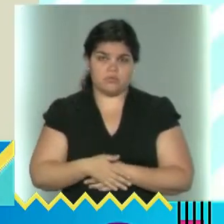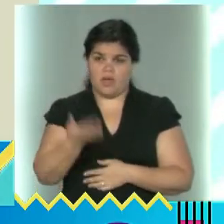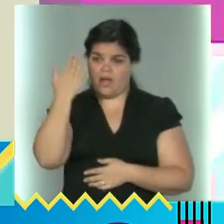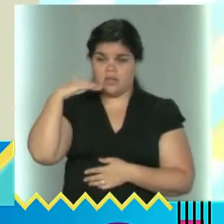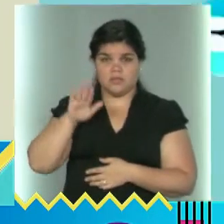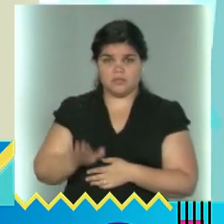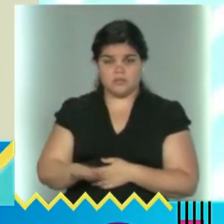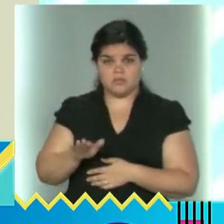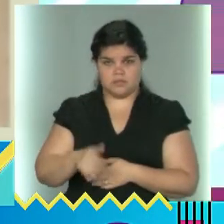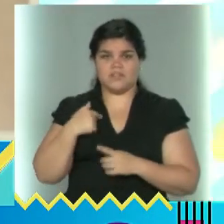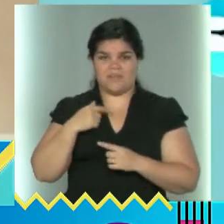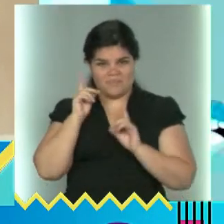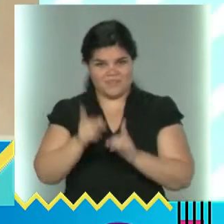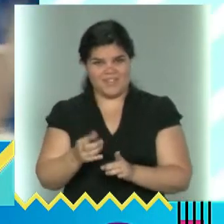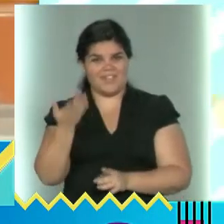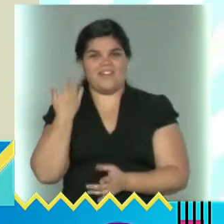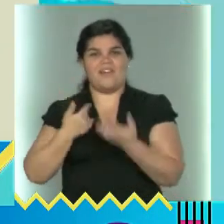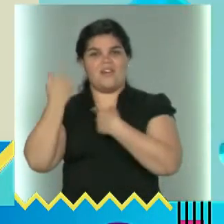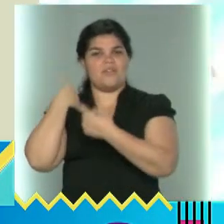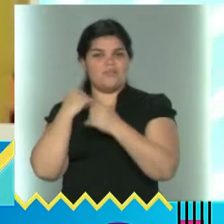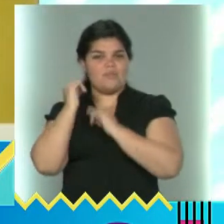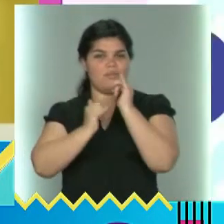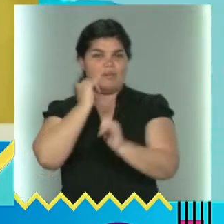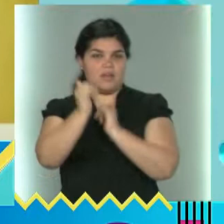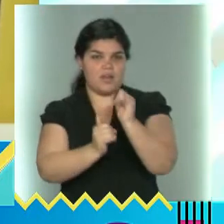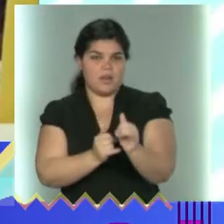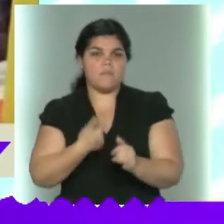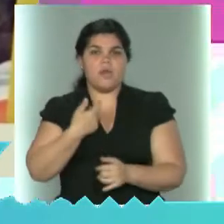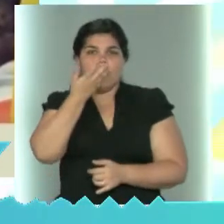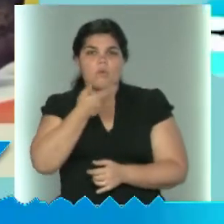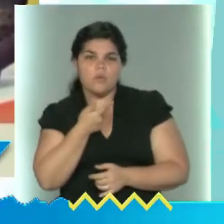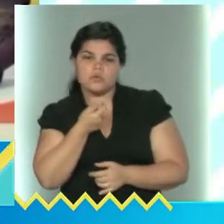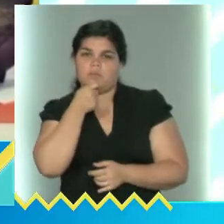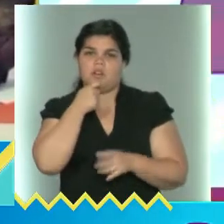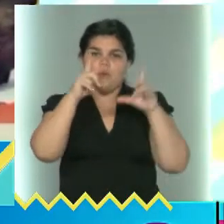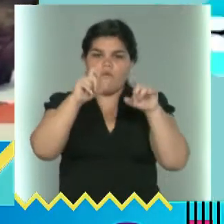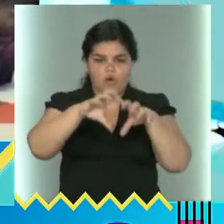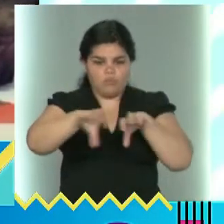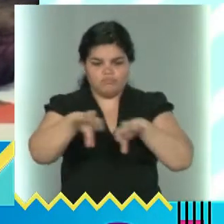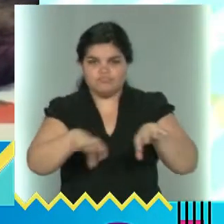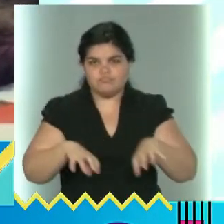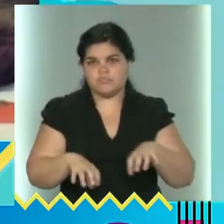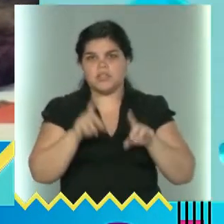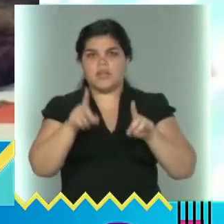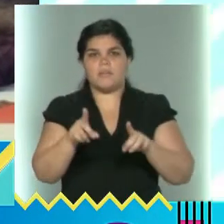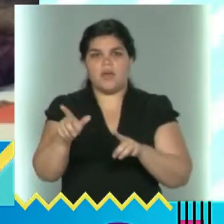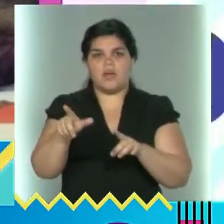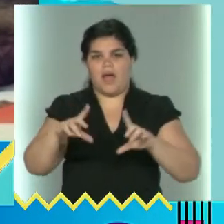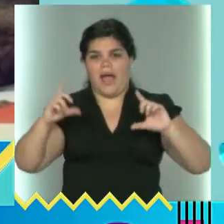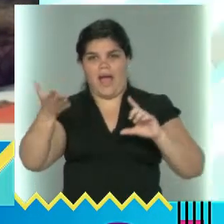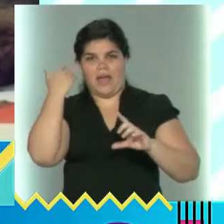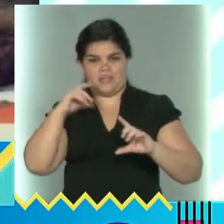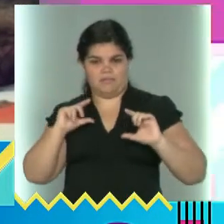también voy a contar mi historia, como decía, me encantaba saber qué había dentro de las cosas. Desarmaba cámaras fotográficas, desarmaba la videocasetera en esa